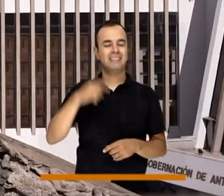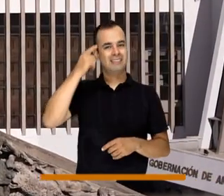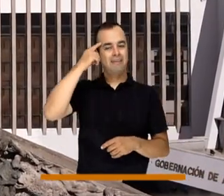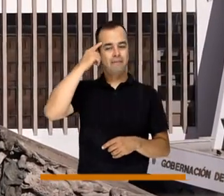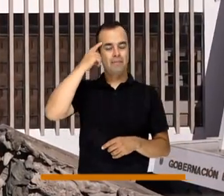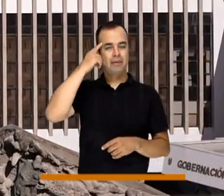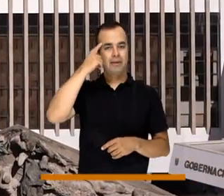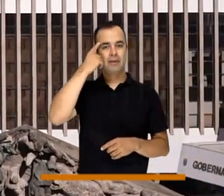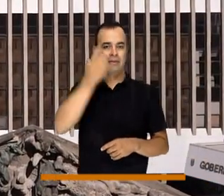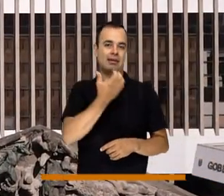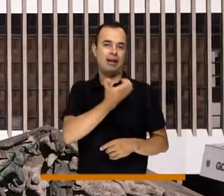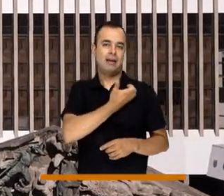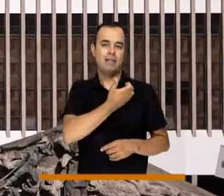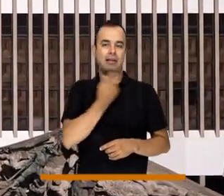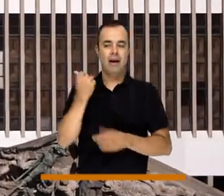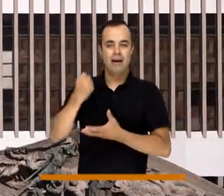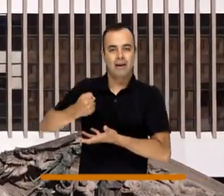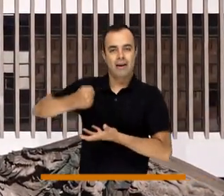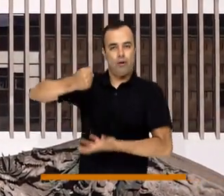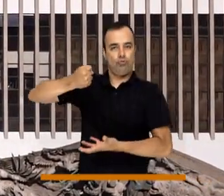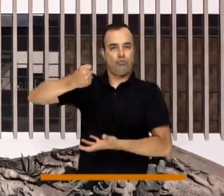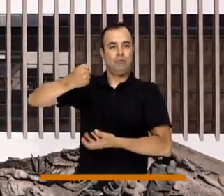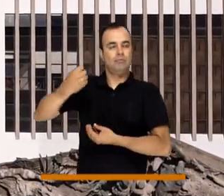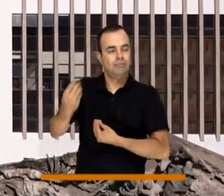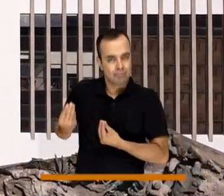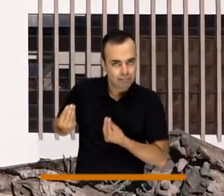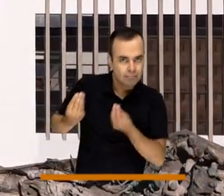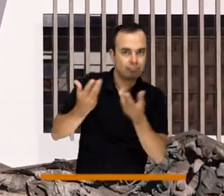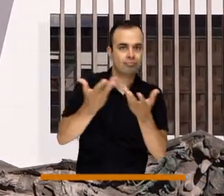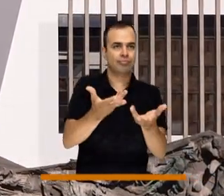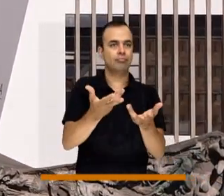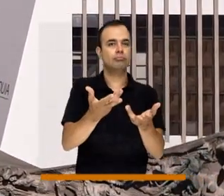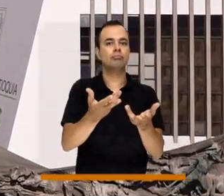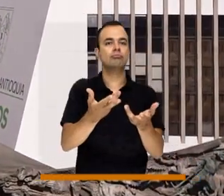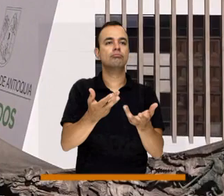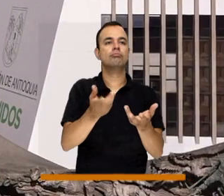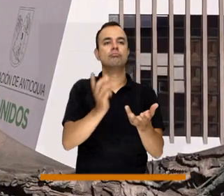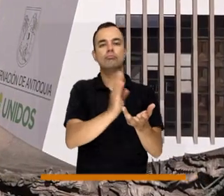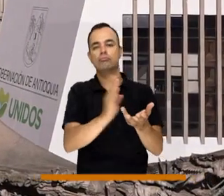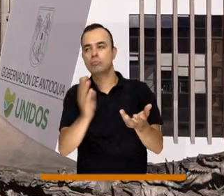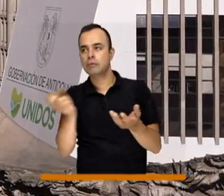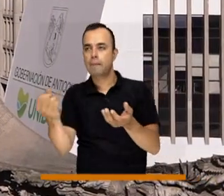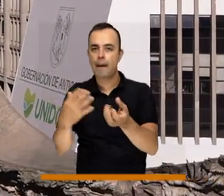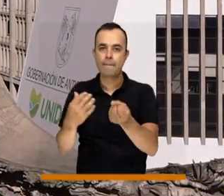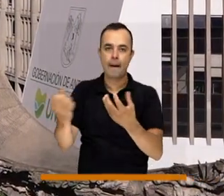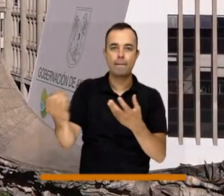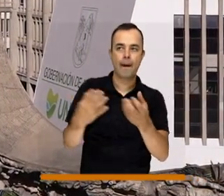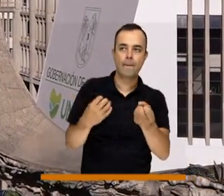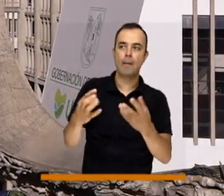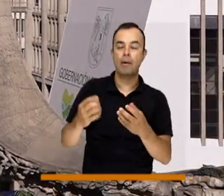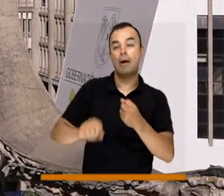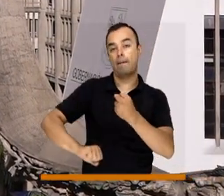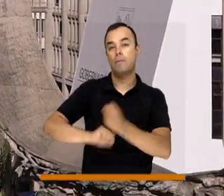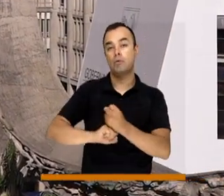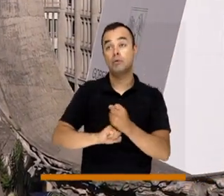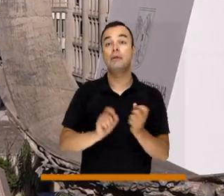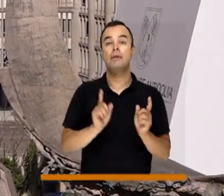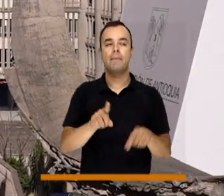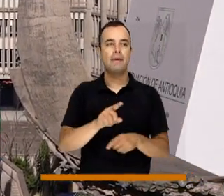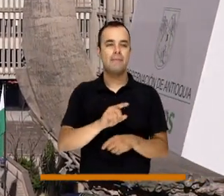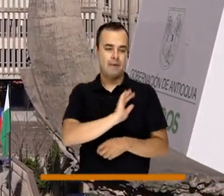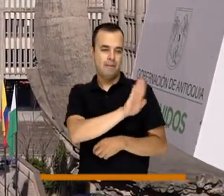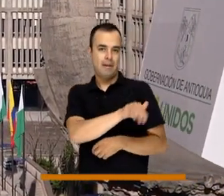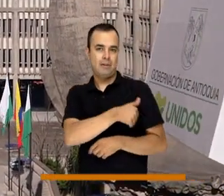que pueden ingresar a proyectos culturales o bibliotecarios son de dos fuentes: del